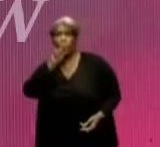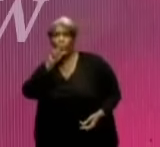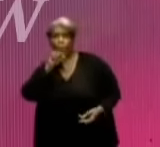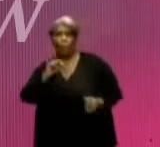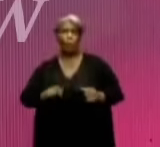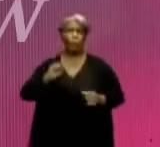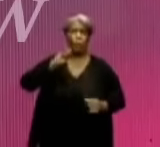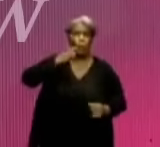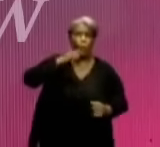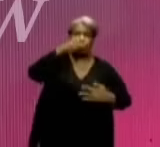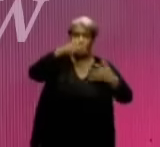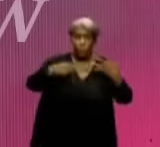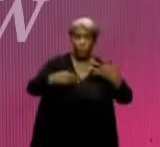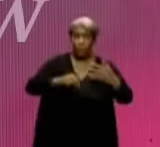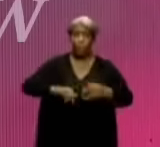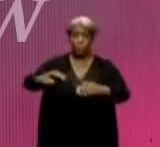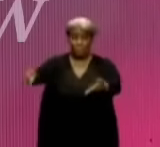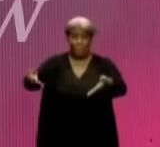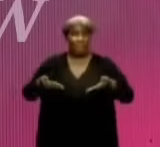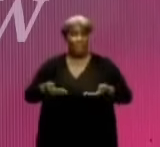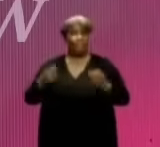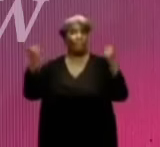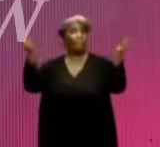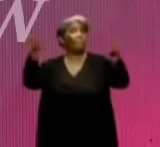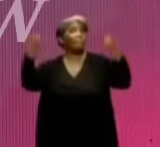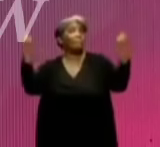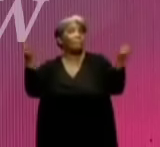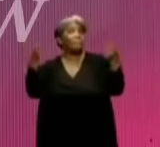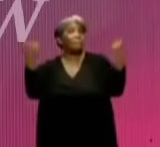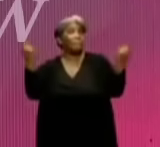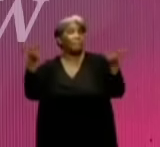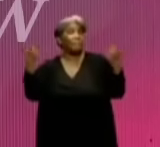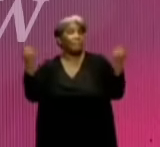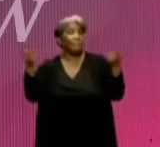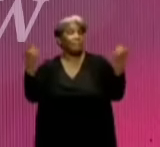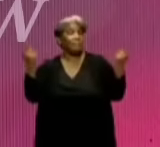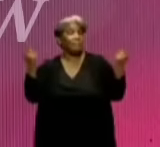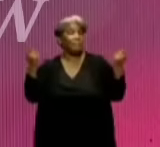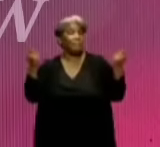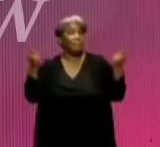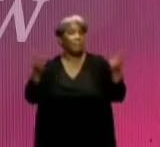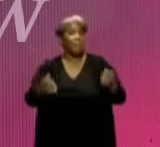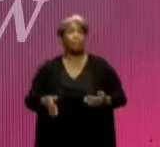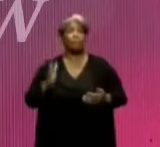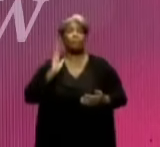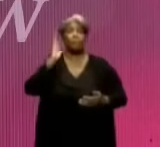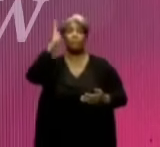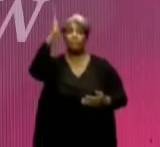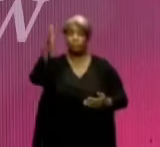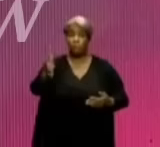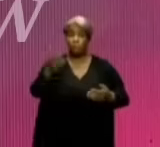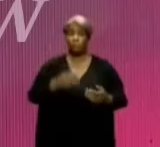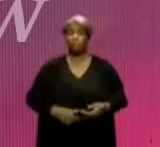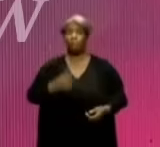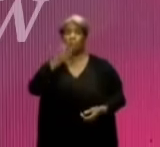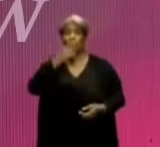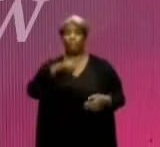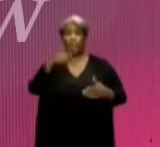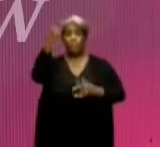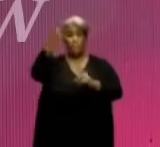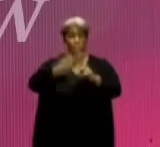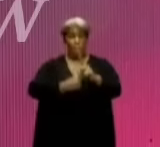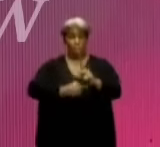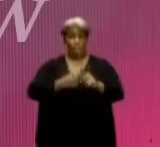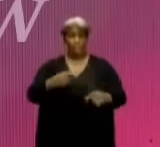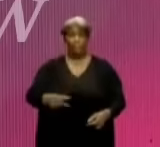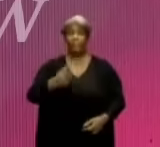huevos, para celebrar que vamos a producir en el mes de diciembre la cifra